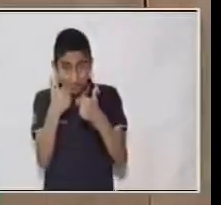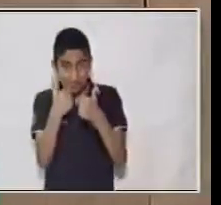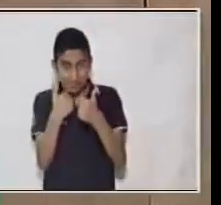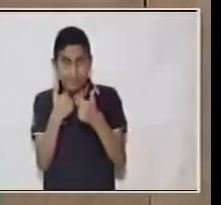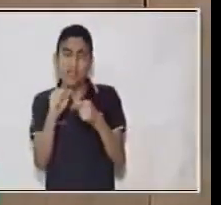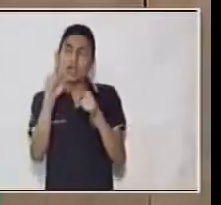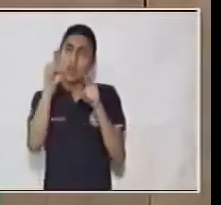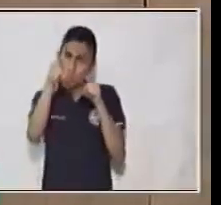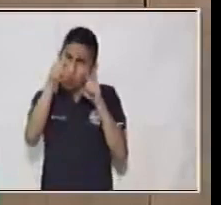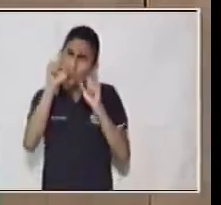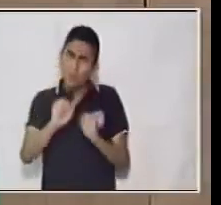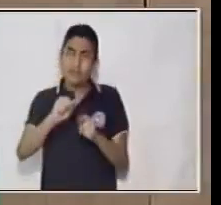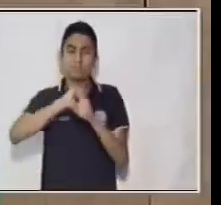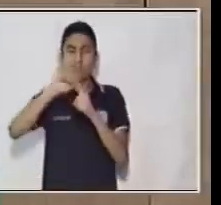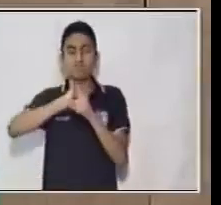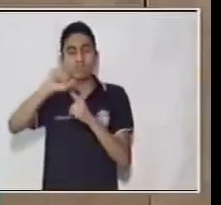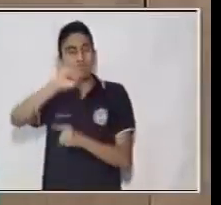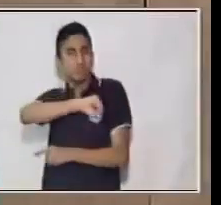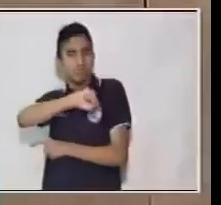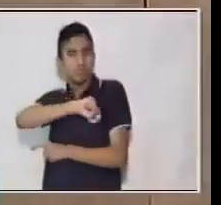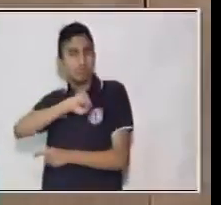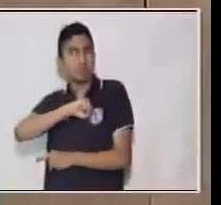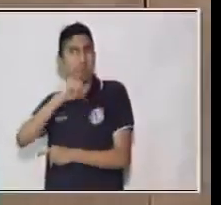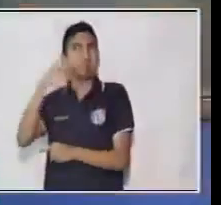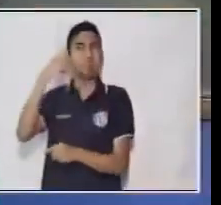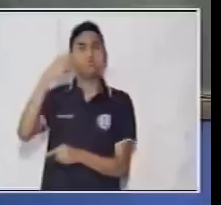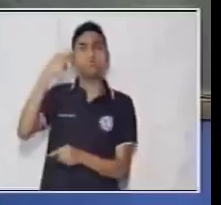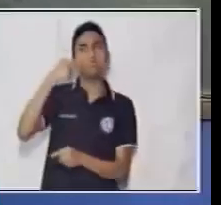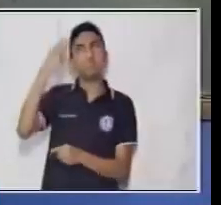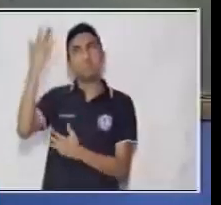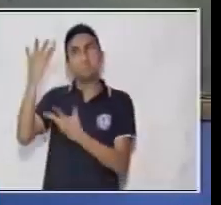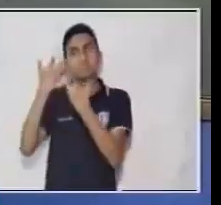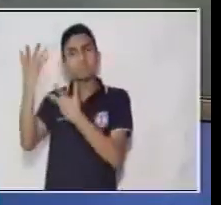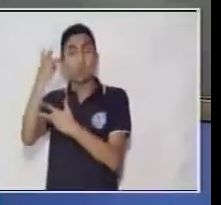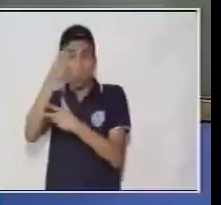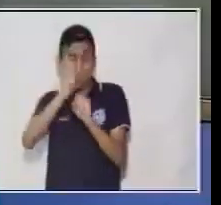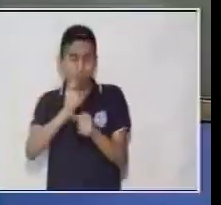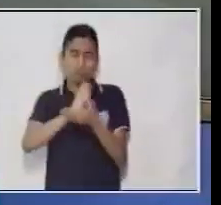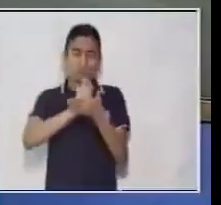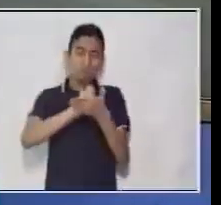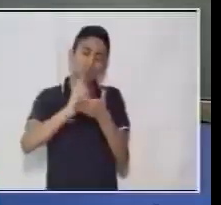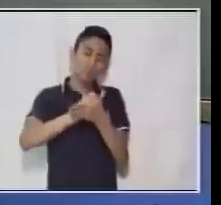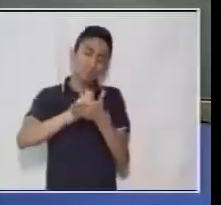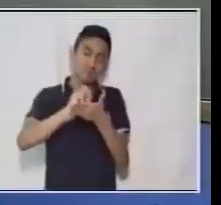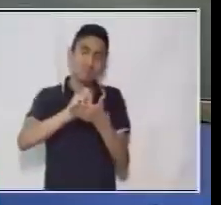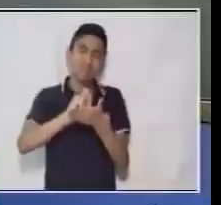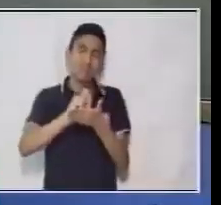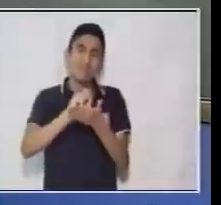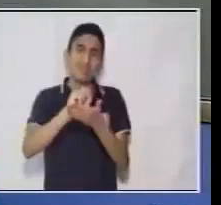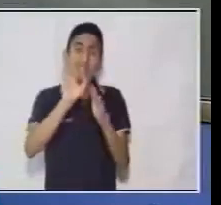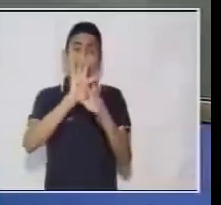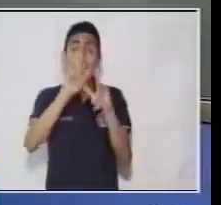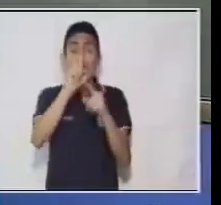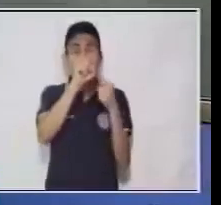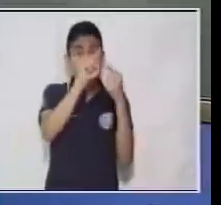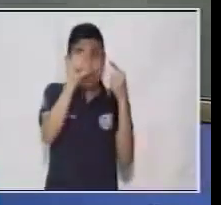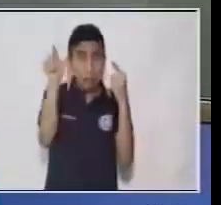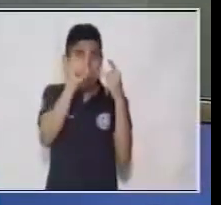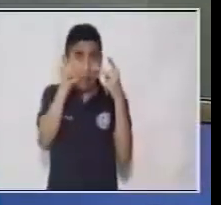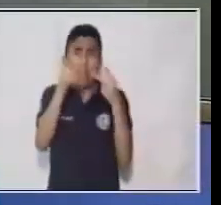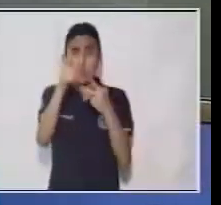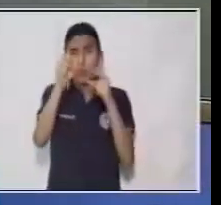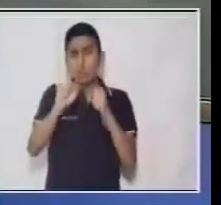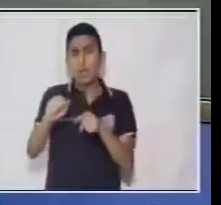Puedes decirle al adulto que te acompañe que las anote y en la semana tú